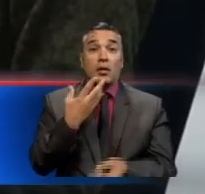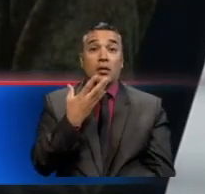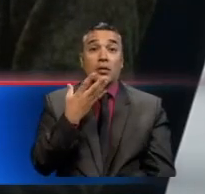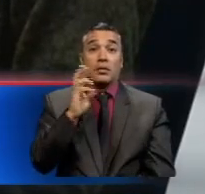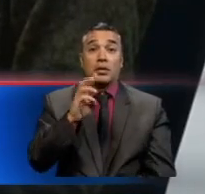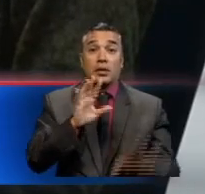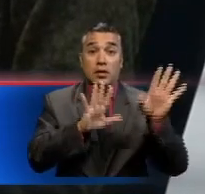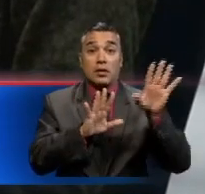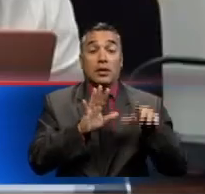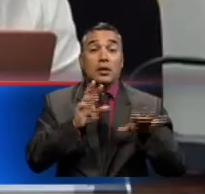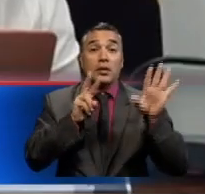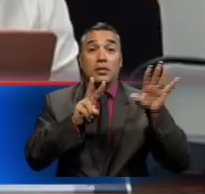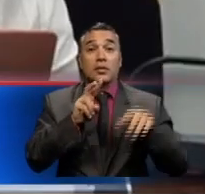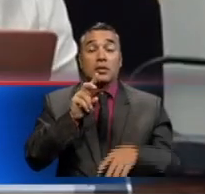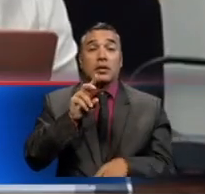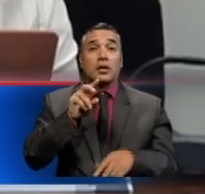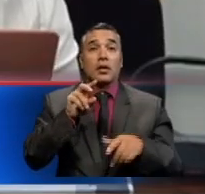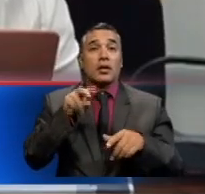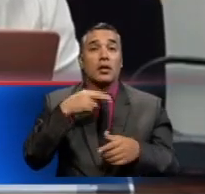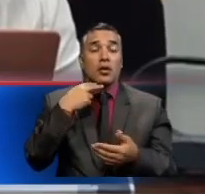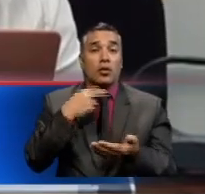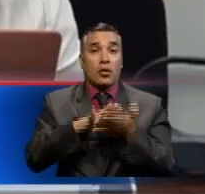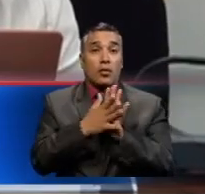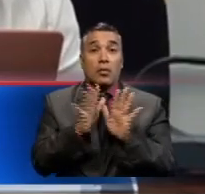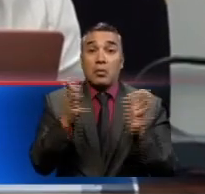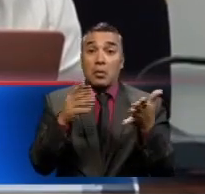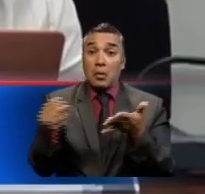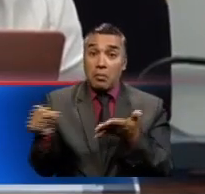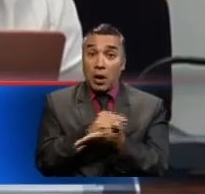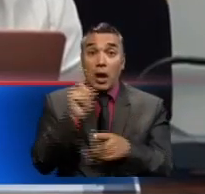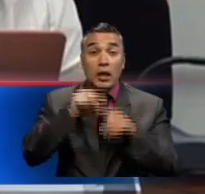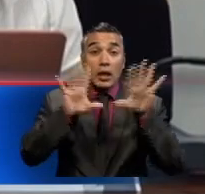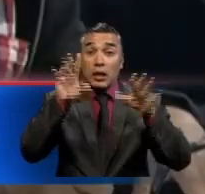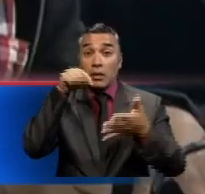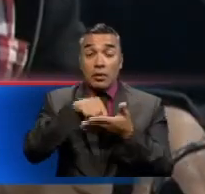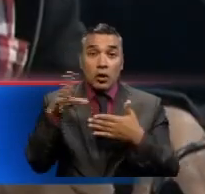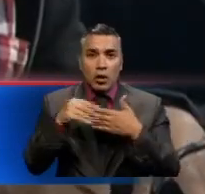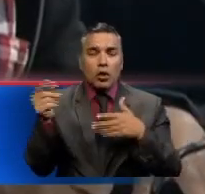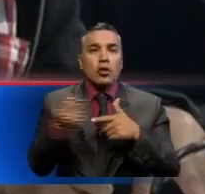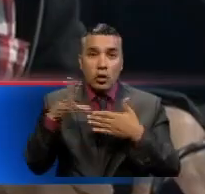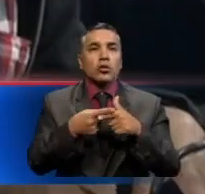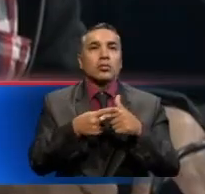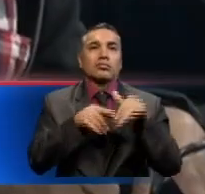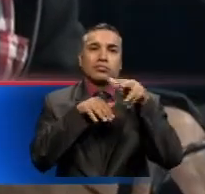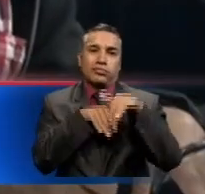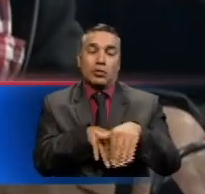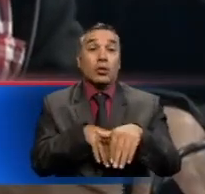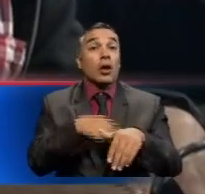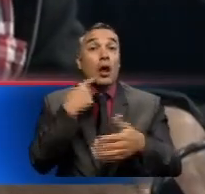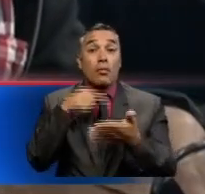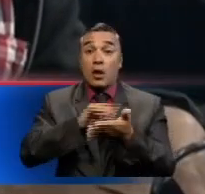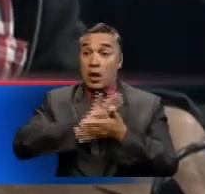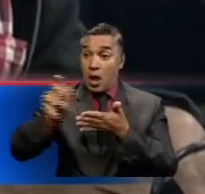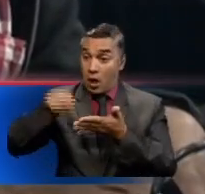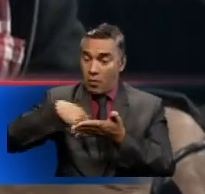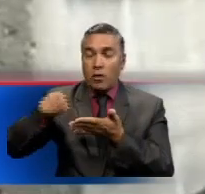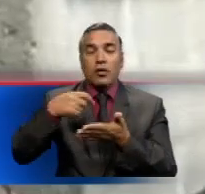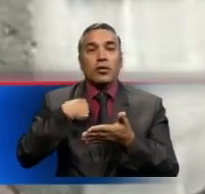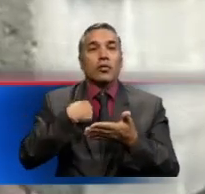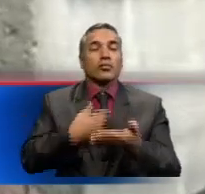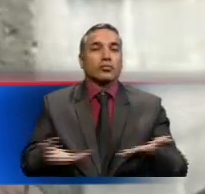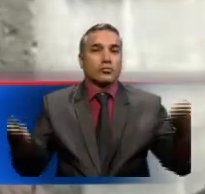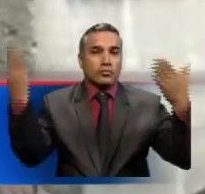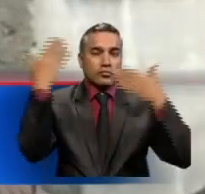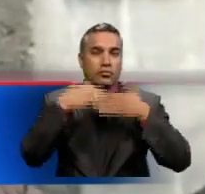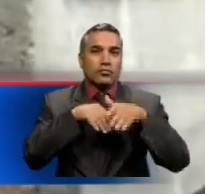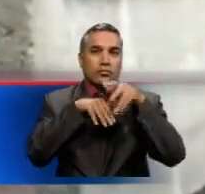gobierno decreta la condonación de deudas de hasta 10 mil dólares, la FENOSIN podría suspender la movilización que tiene prevista para el 15 de este mes. De manera